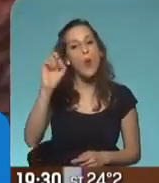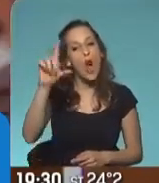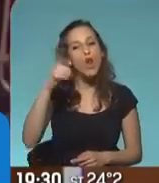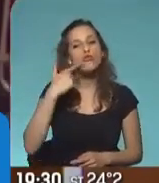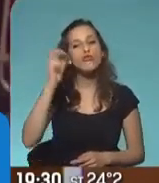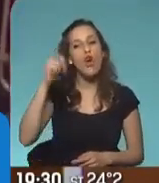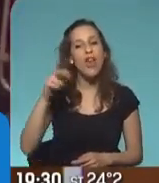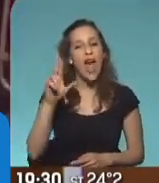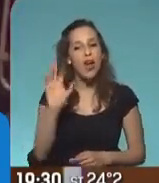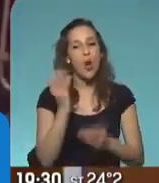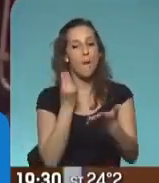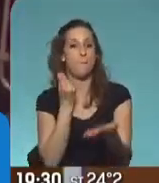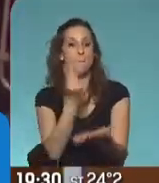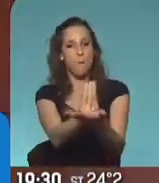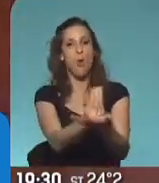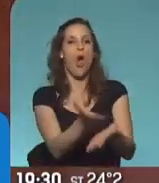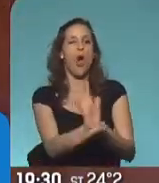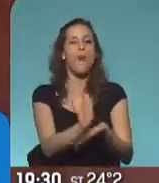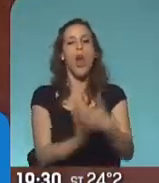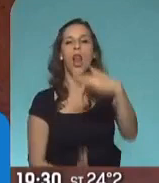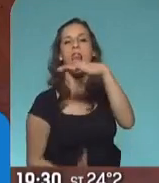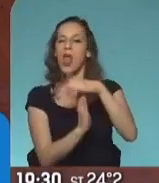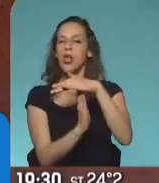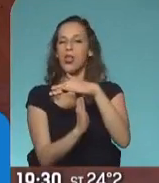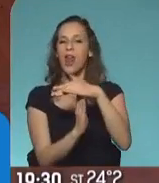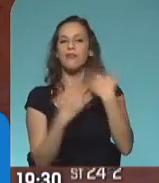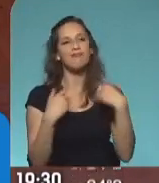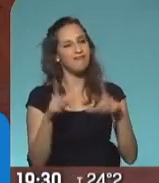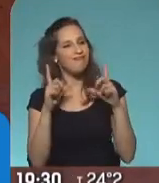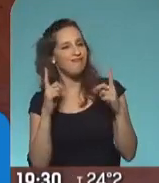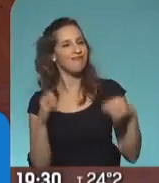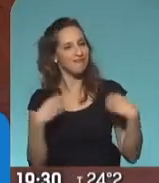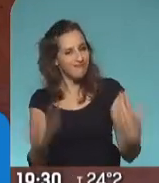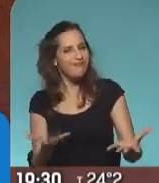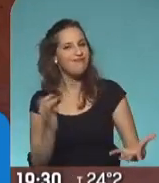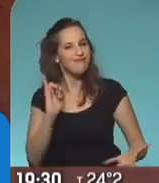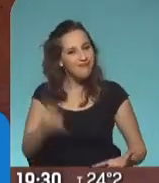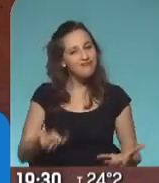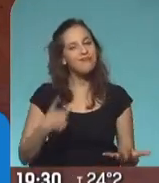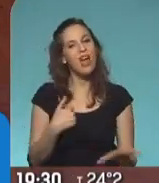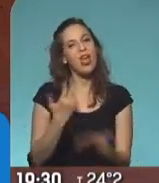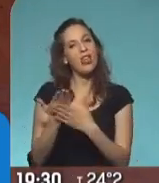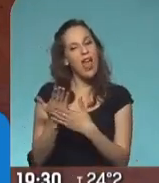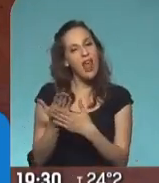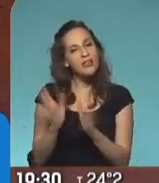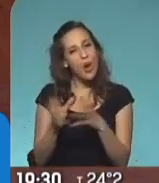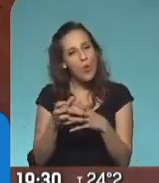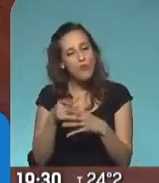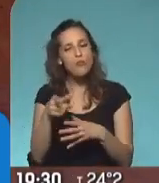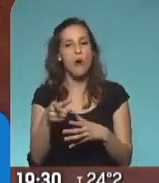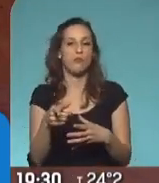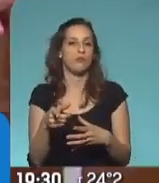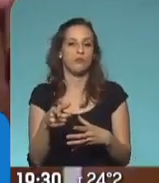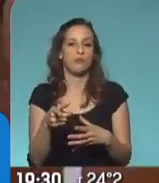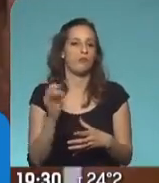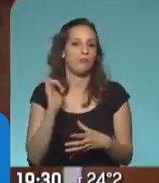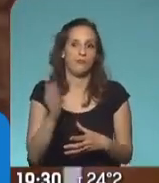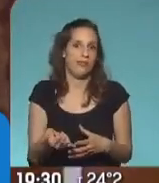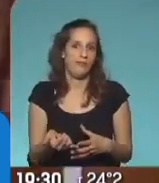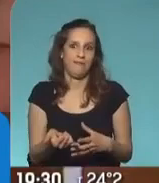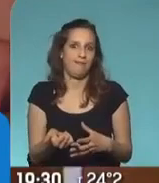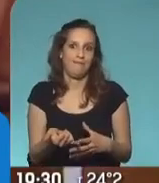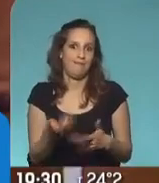líder mucho más carismático, que comienza a ganar los intereses, la derecha se vuelca macizamente y también con el apoyo de la